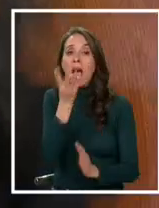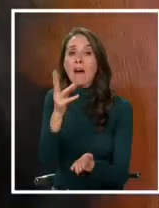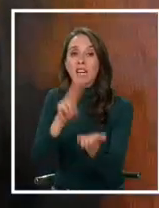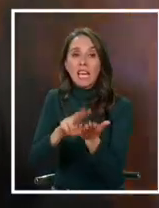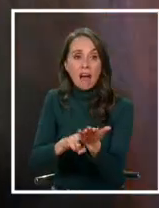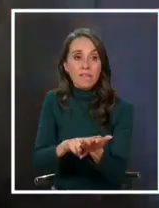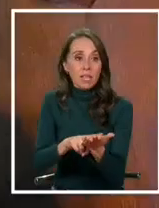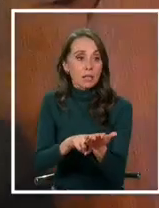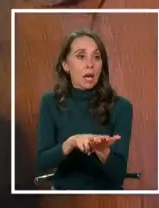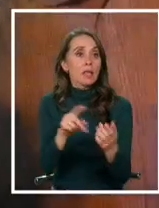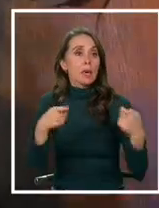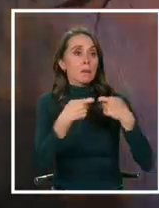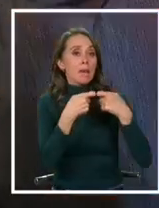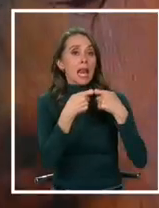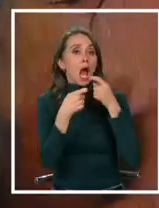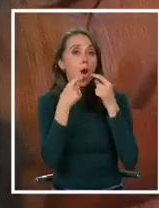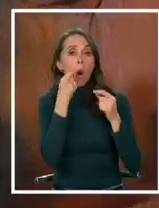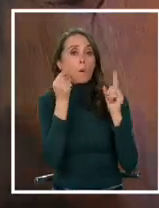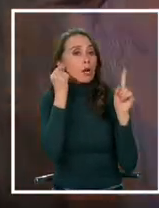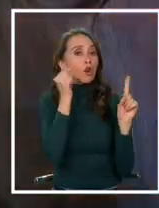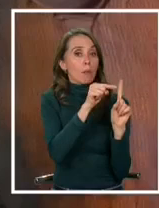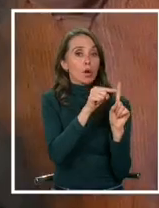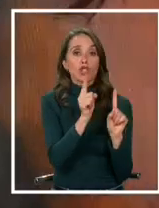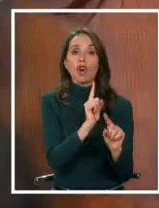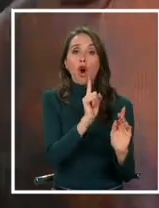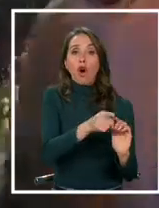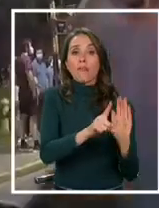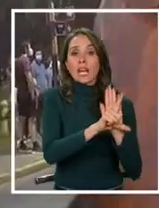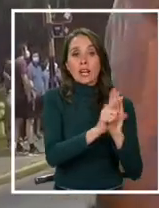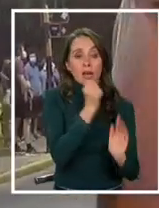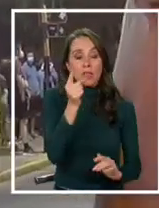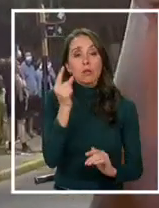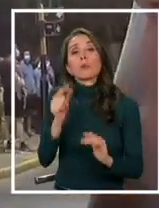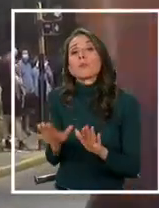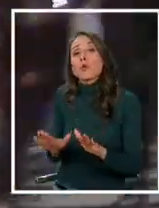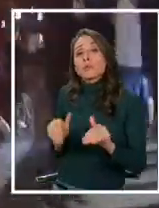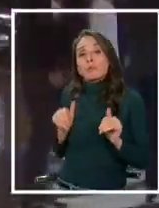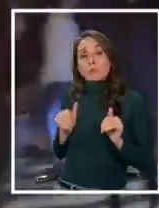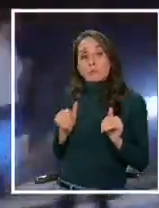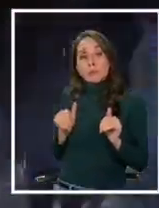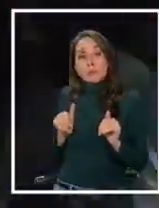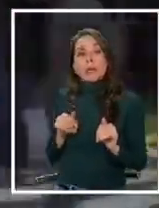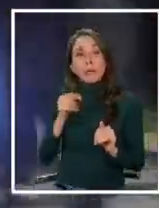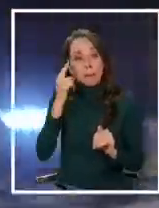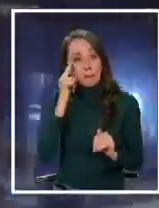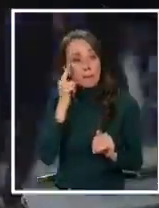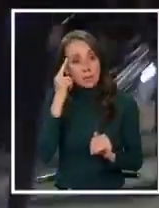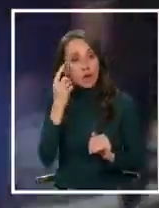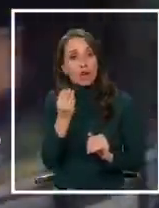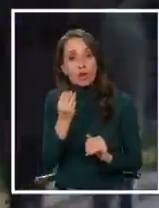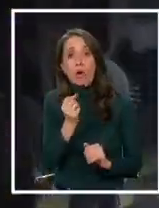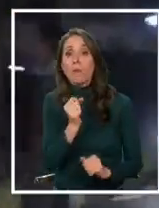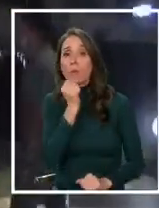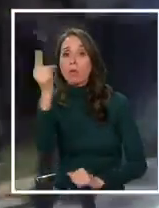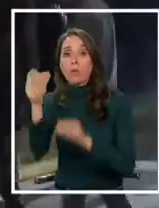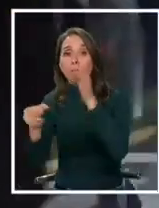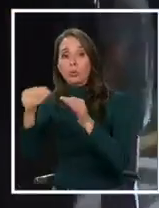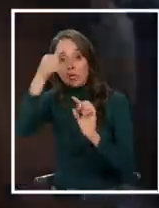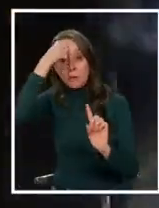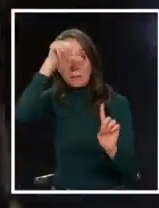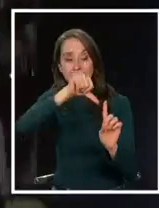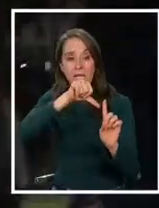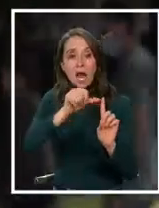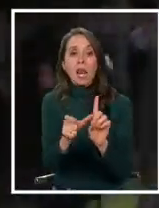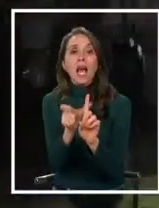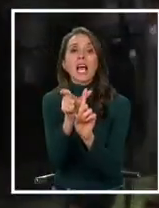verdad no existe obligación Al momento de denunciar está el derecho de abstenerse pero influye a la hora de perseguir penalmente Y la